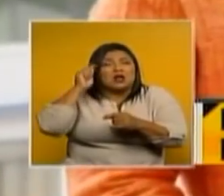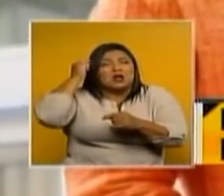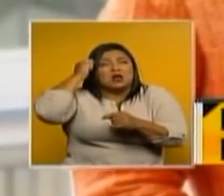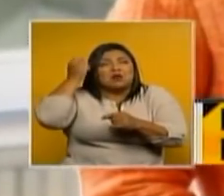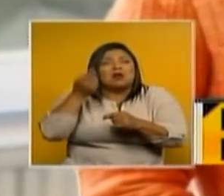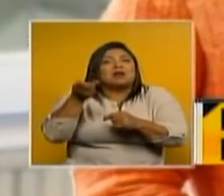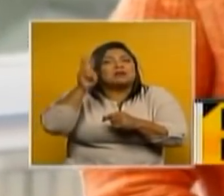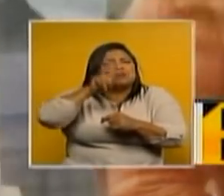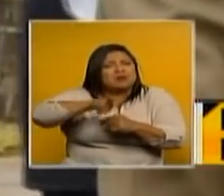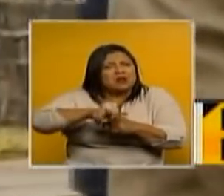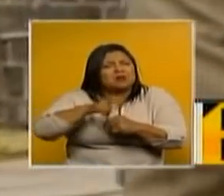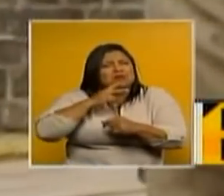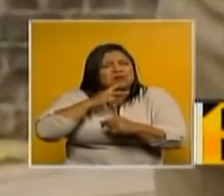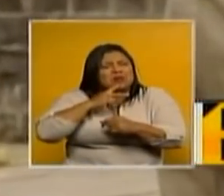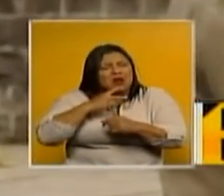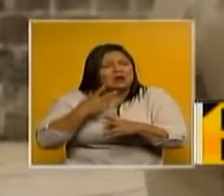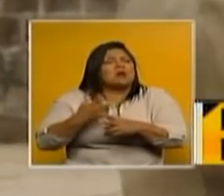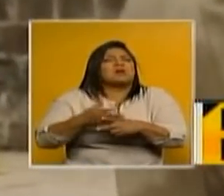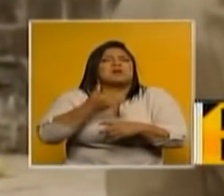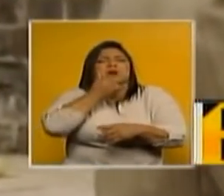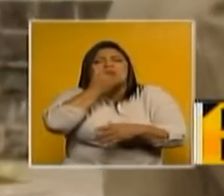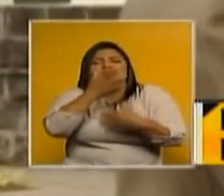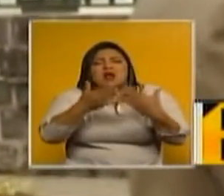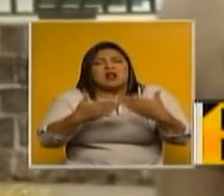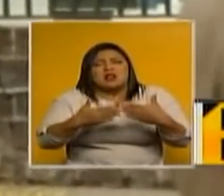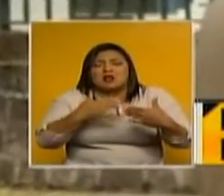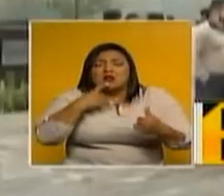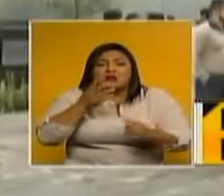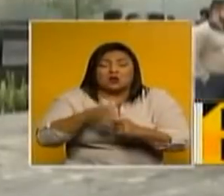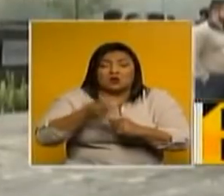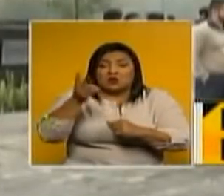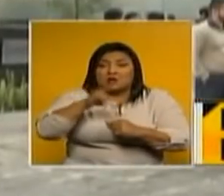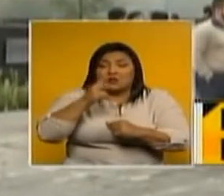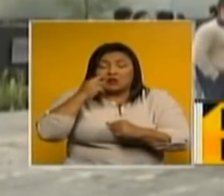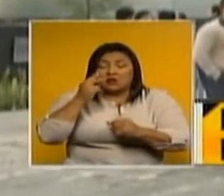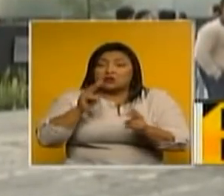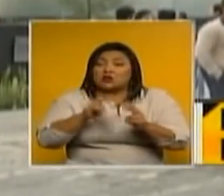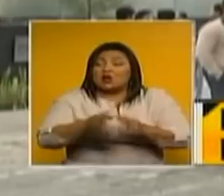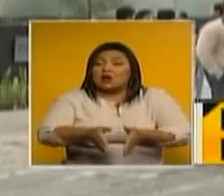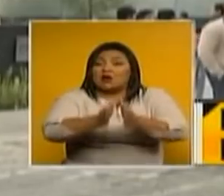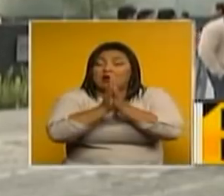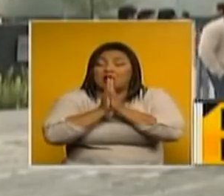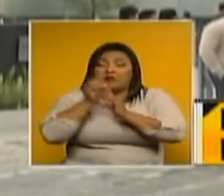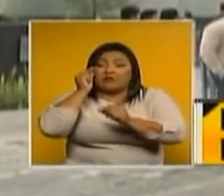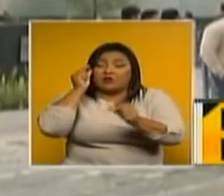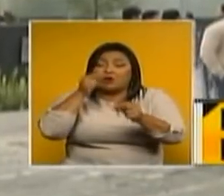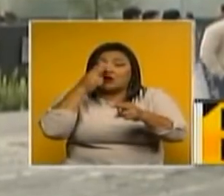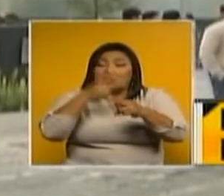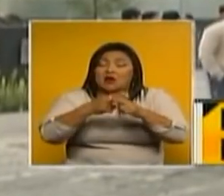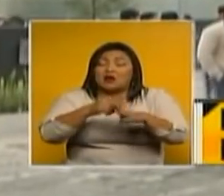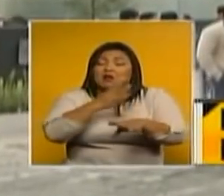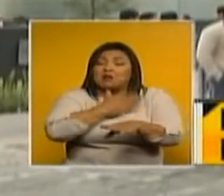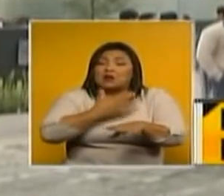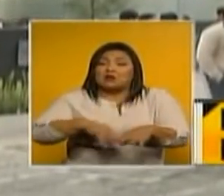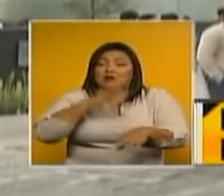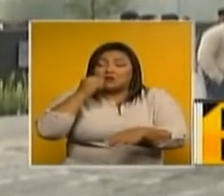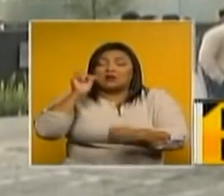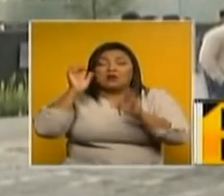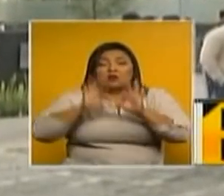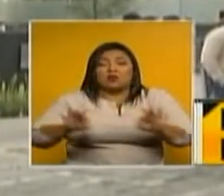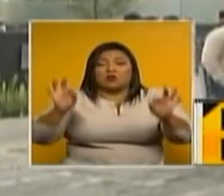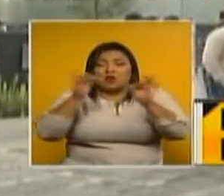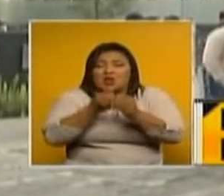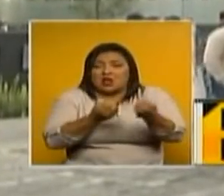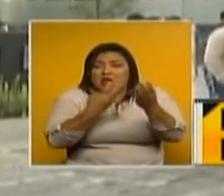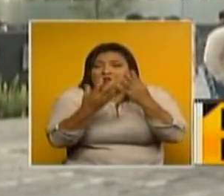que eso también es delito. Además, se dio a conocer que se ha solicitado a la Fiscalía que el expresidente Correa también rinda su versión